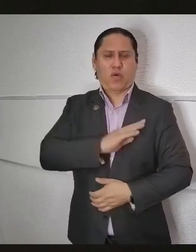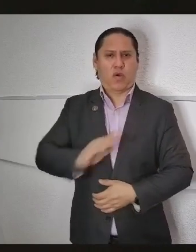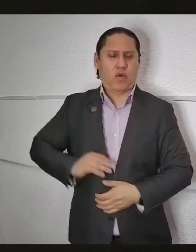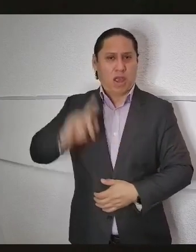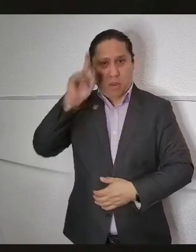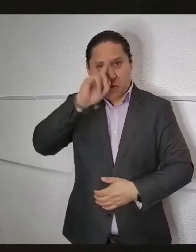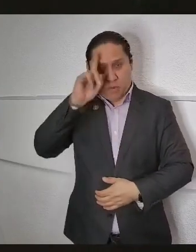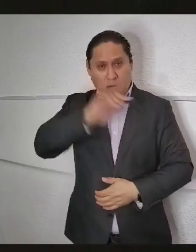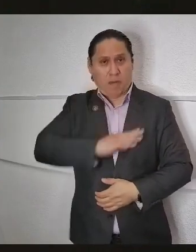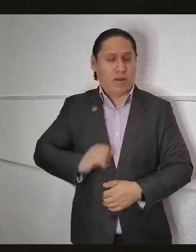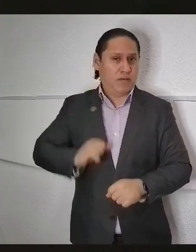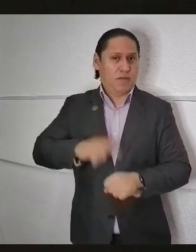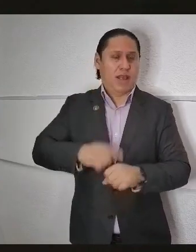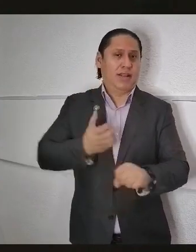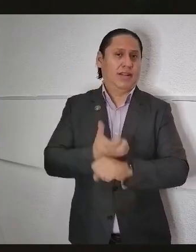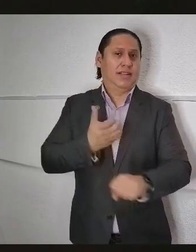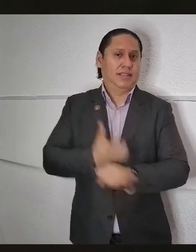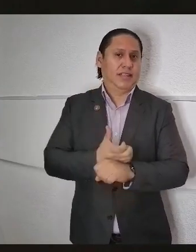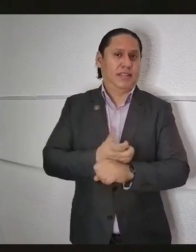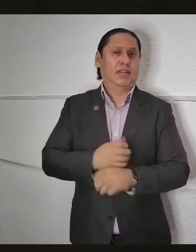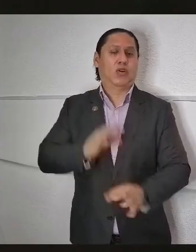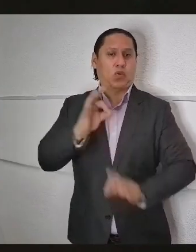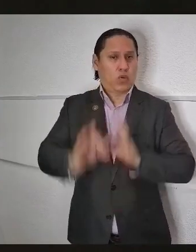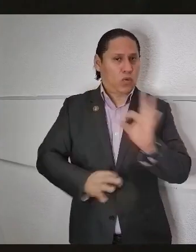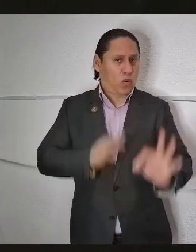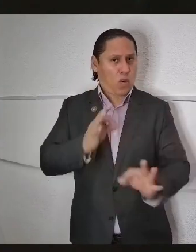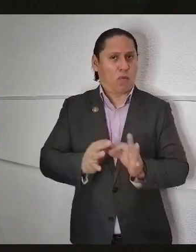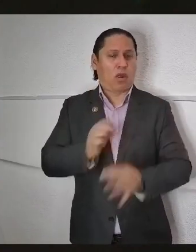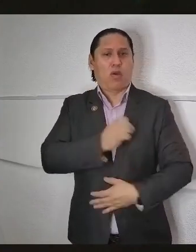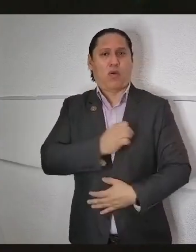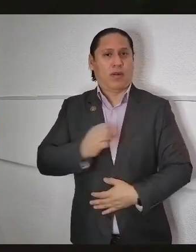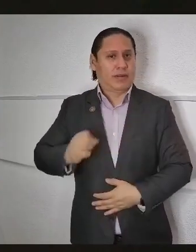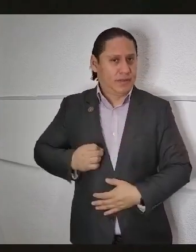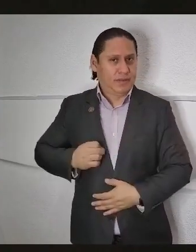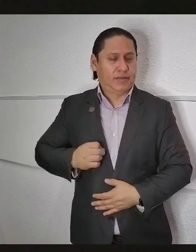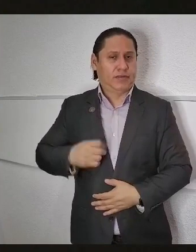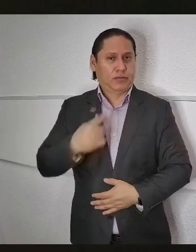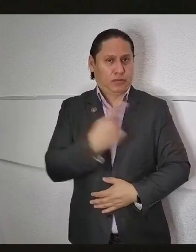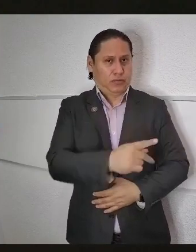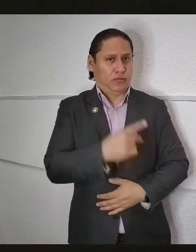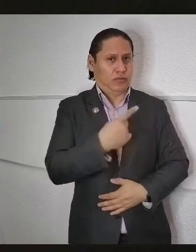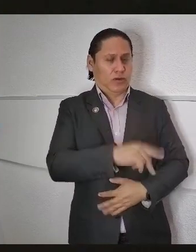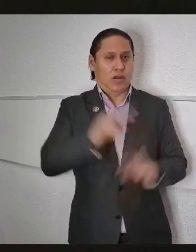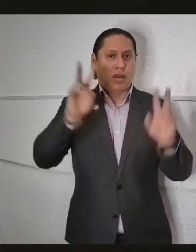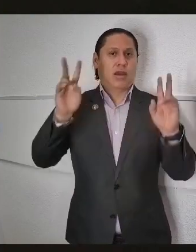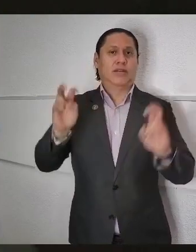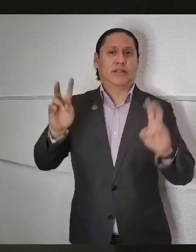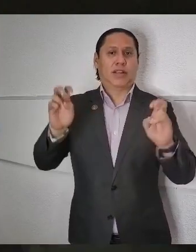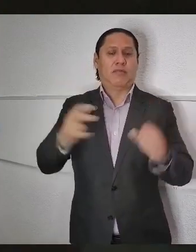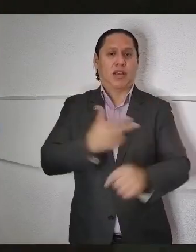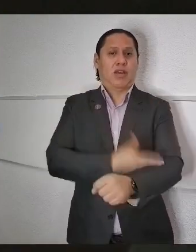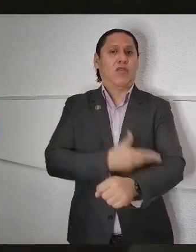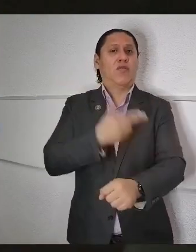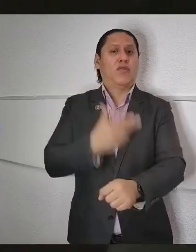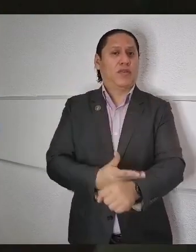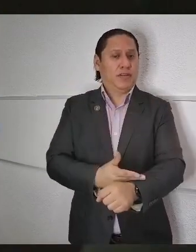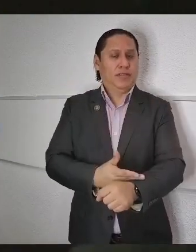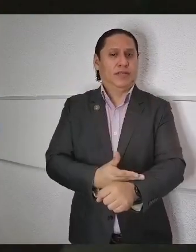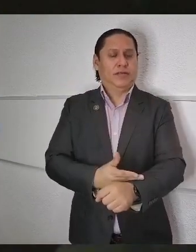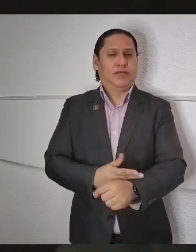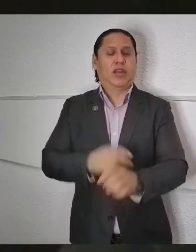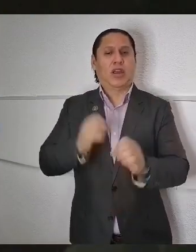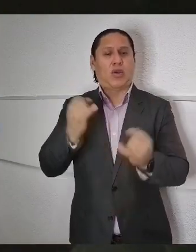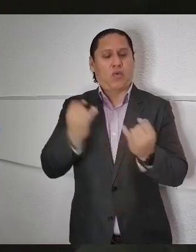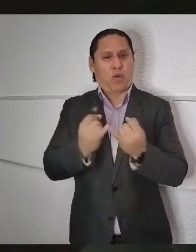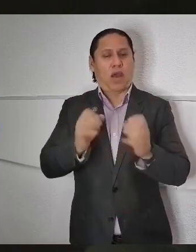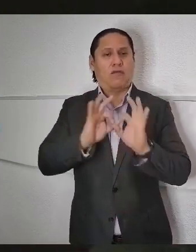consejos municipales del Estado cumplan con sus respectivas obligaciones en materia de transparencia. De igual